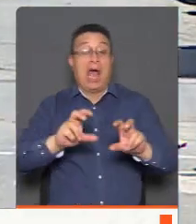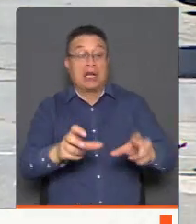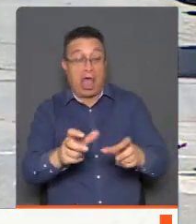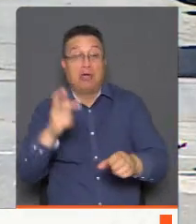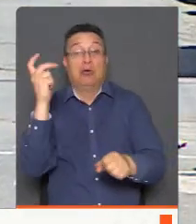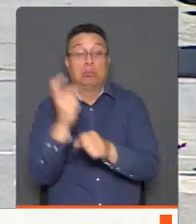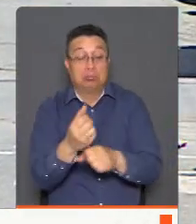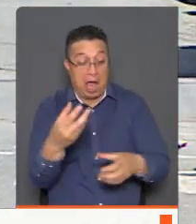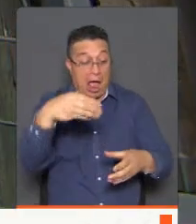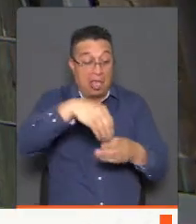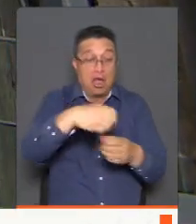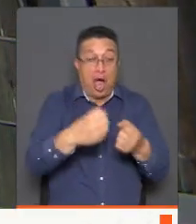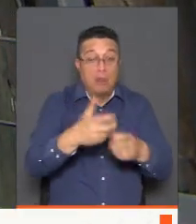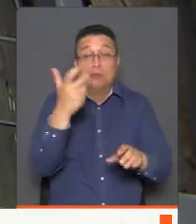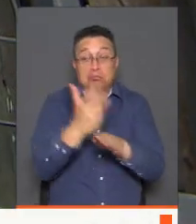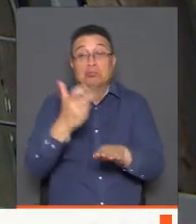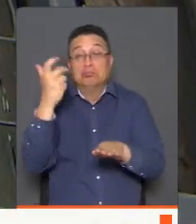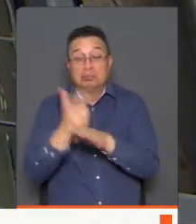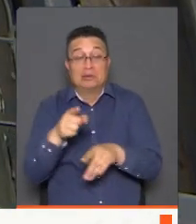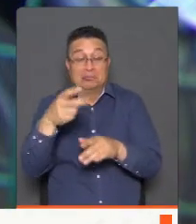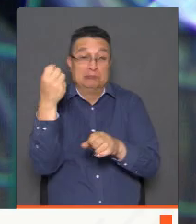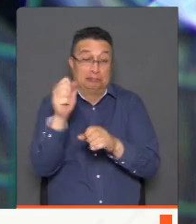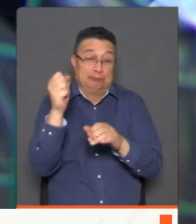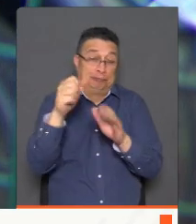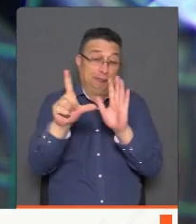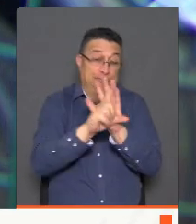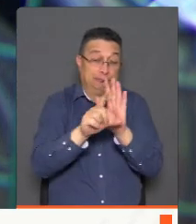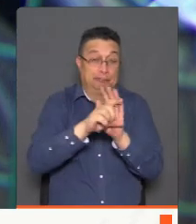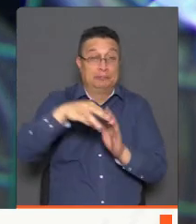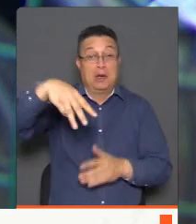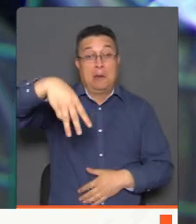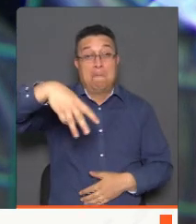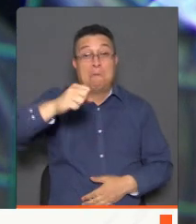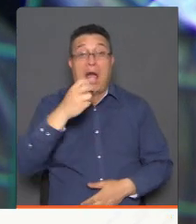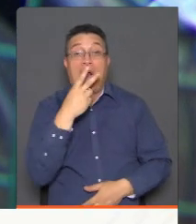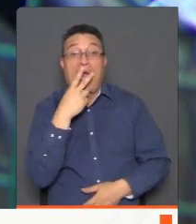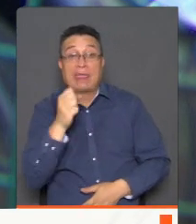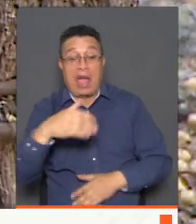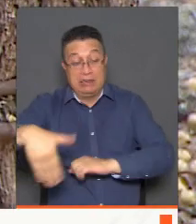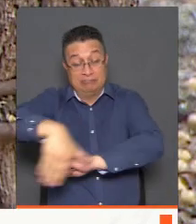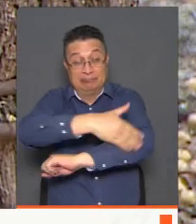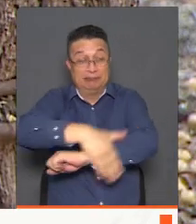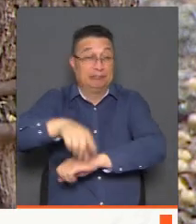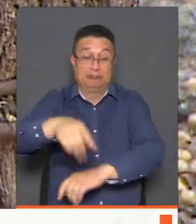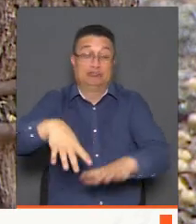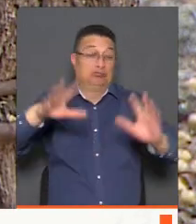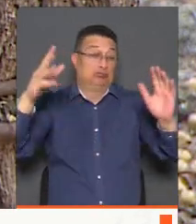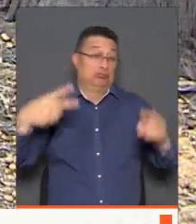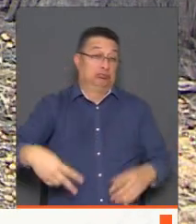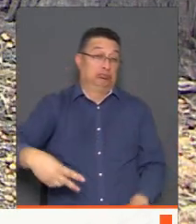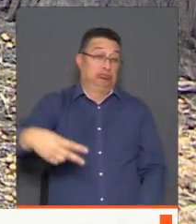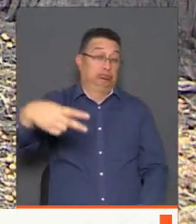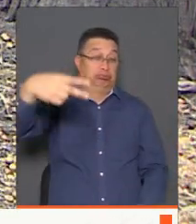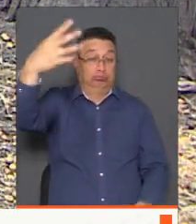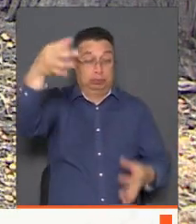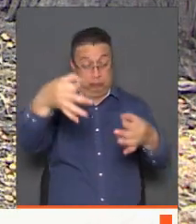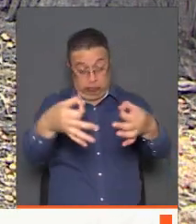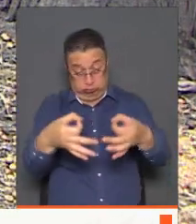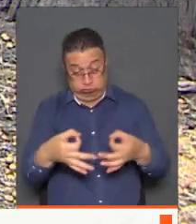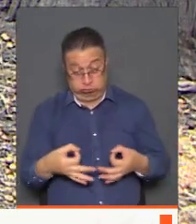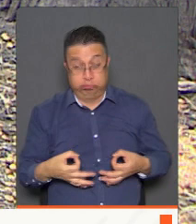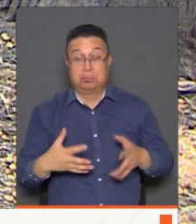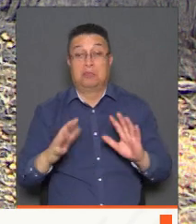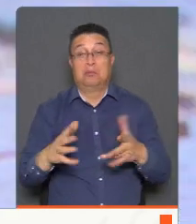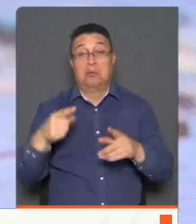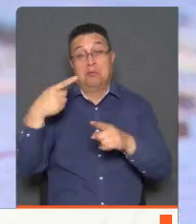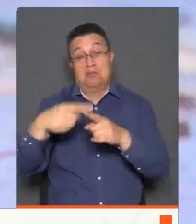de un auto, este tipo de delito en el barrio Mata acelera sin freno. Las cifras lo confirman. Los robos de